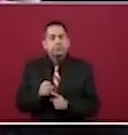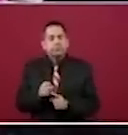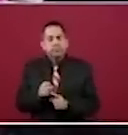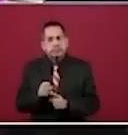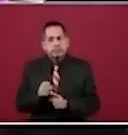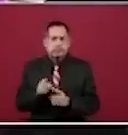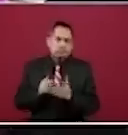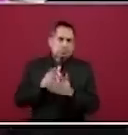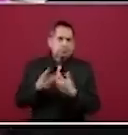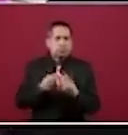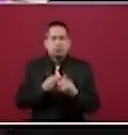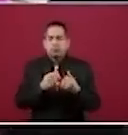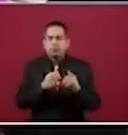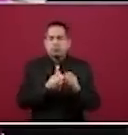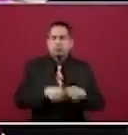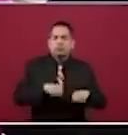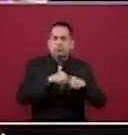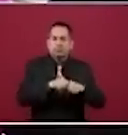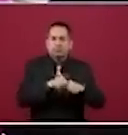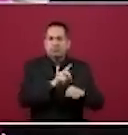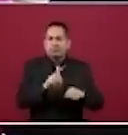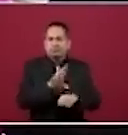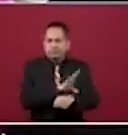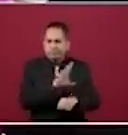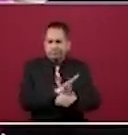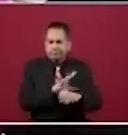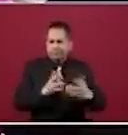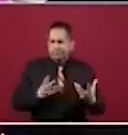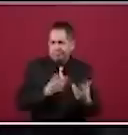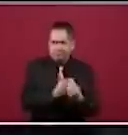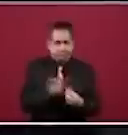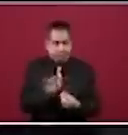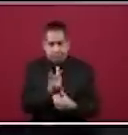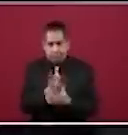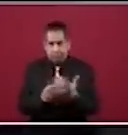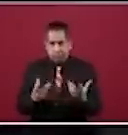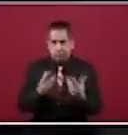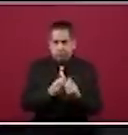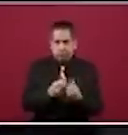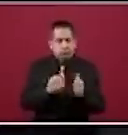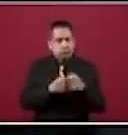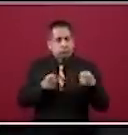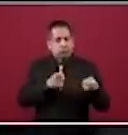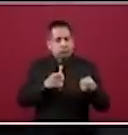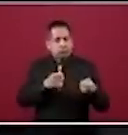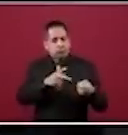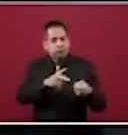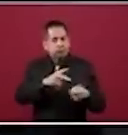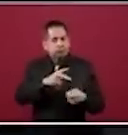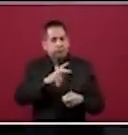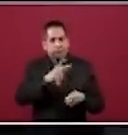valga la redundancia, con la Sociedad Generadora de Energía, Fénix, que está controlada por la portuguesa Mota